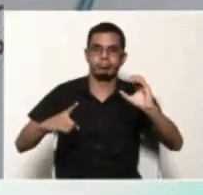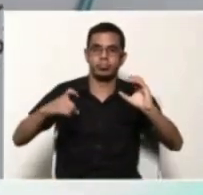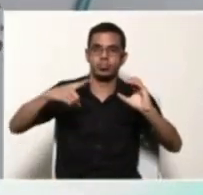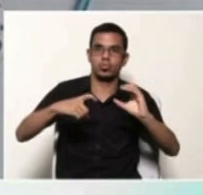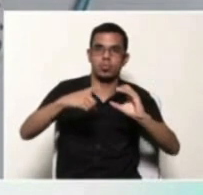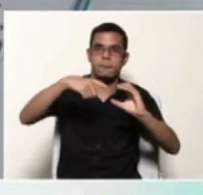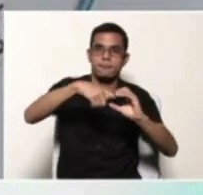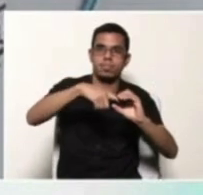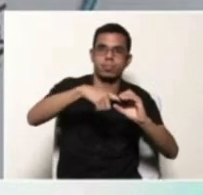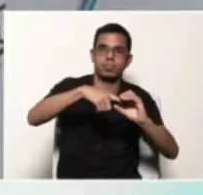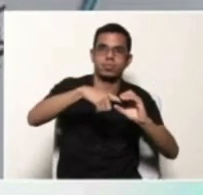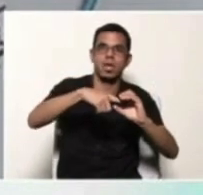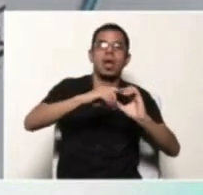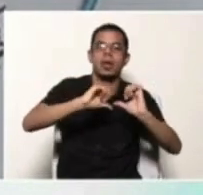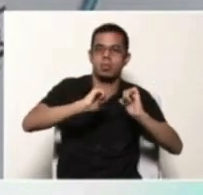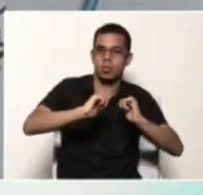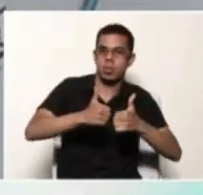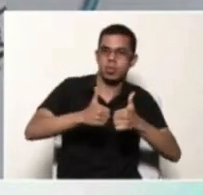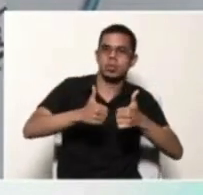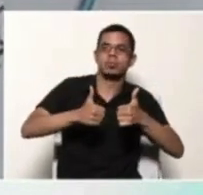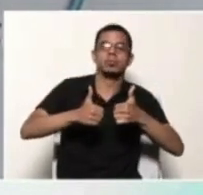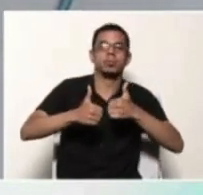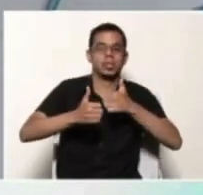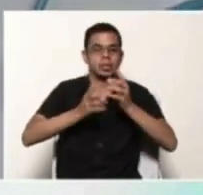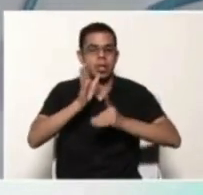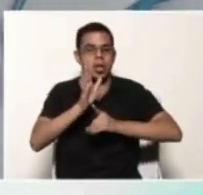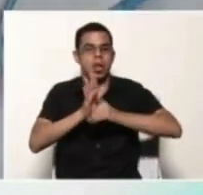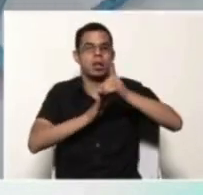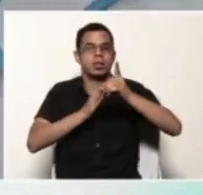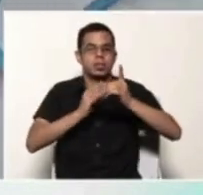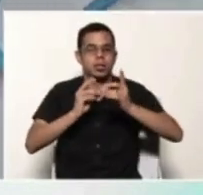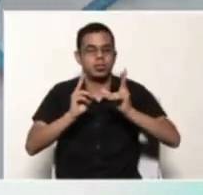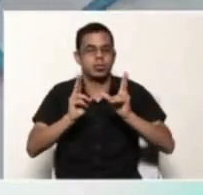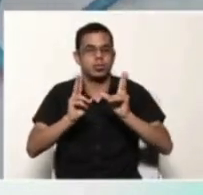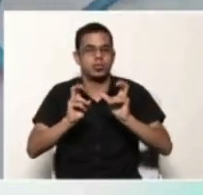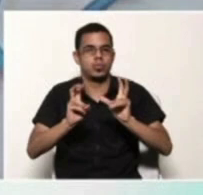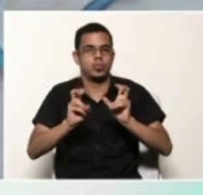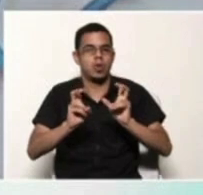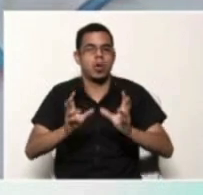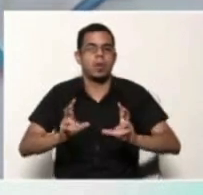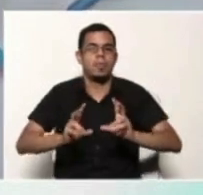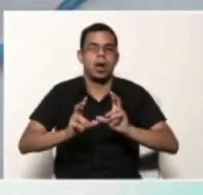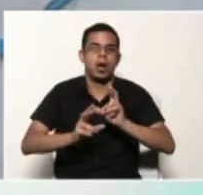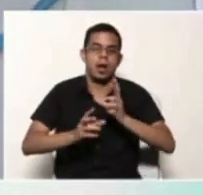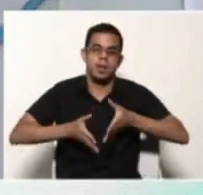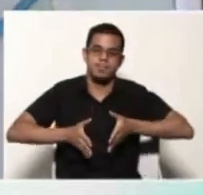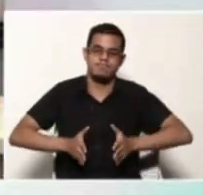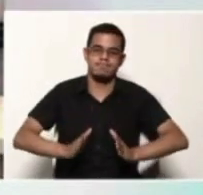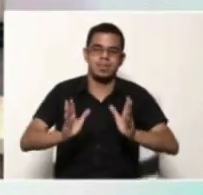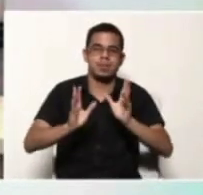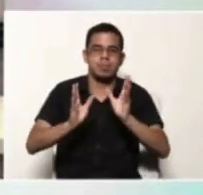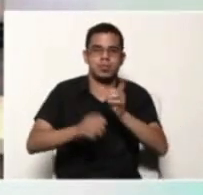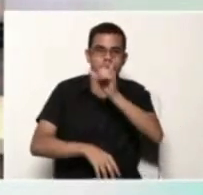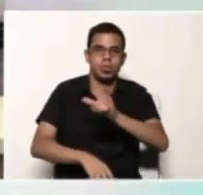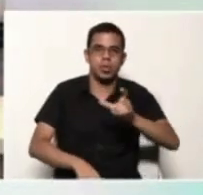célula, que es la fecundación. De esa fecundación van a salir esto que es tan bonito,